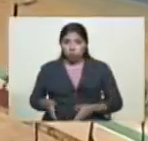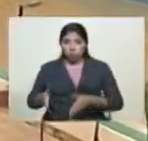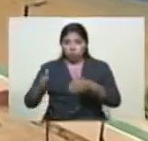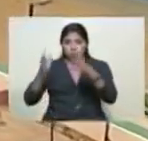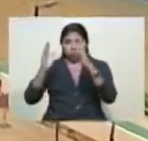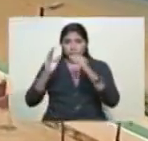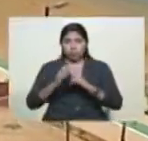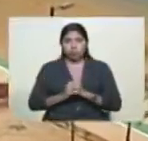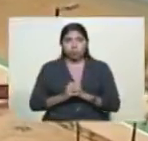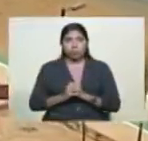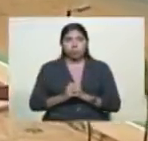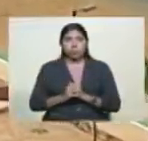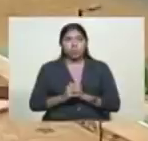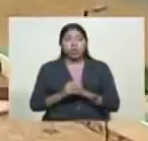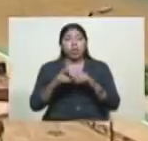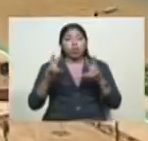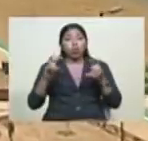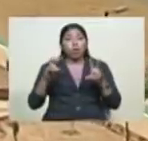Y